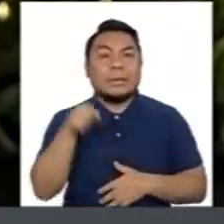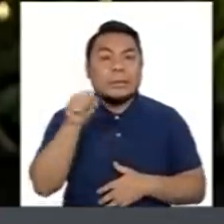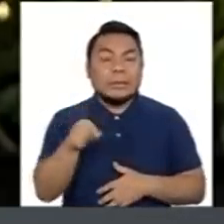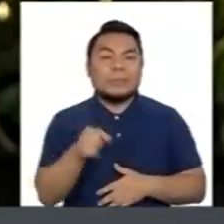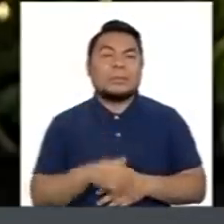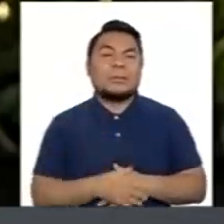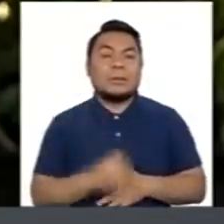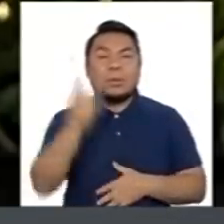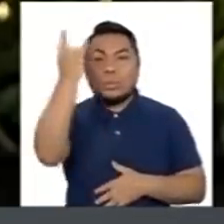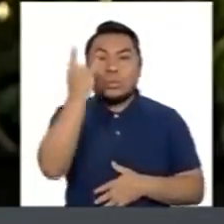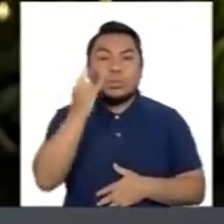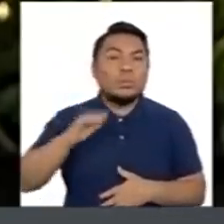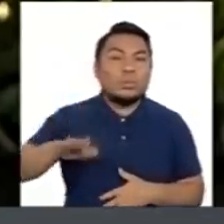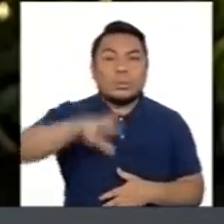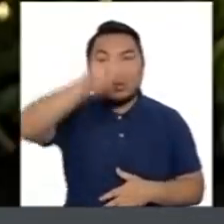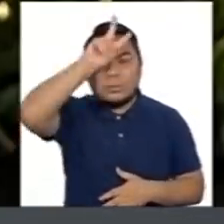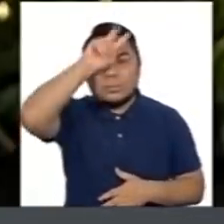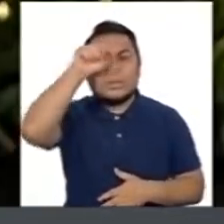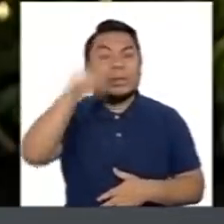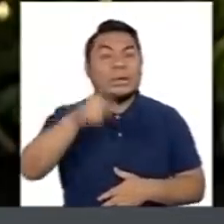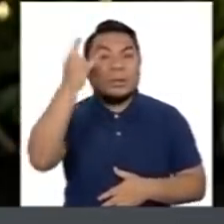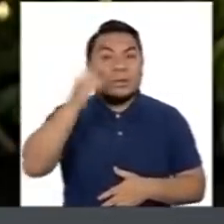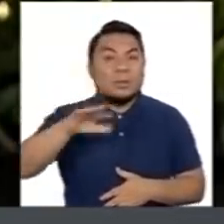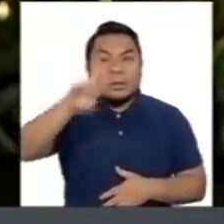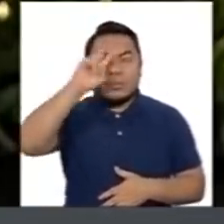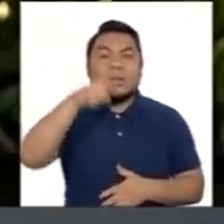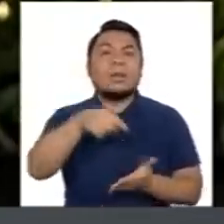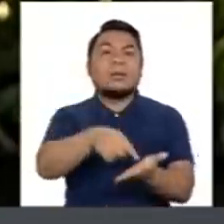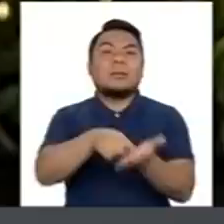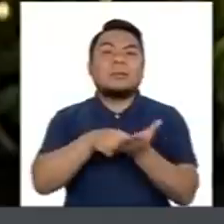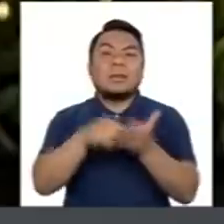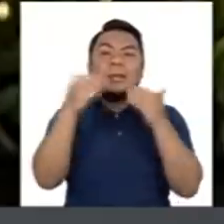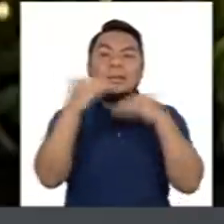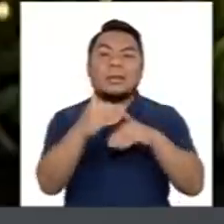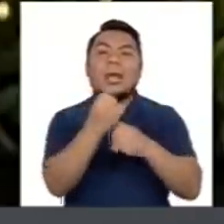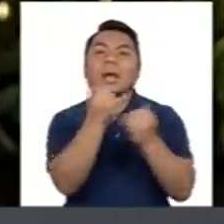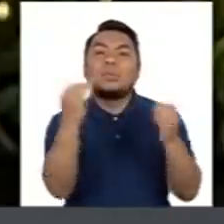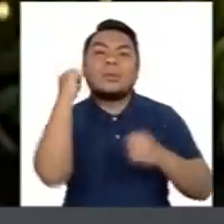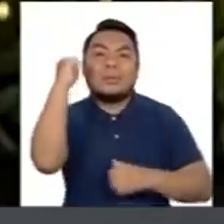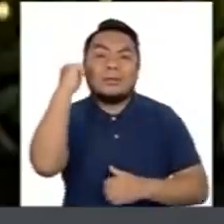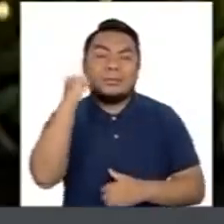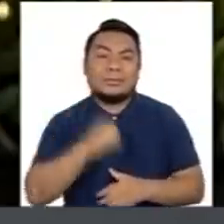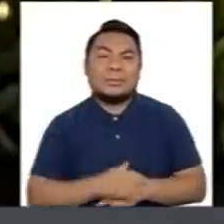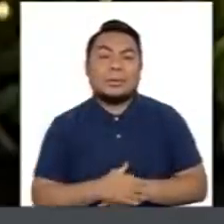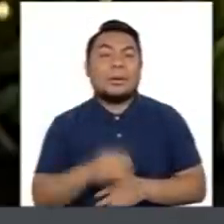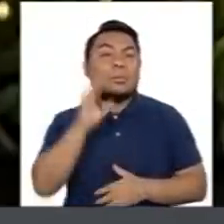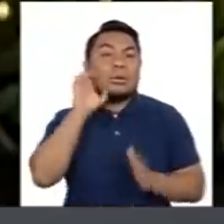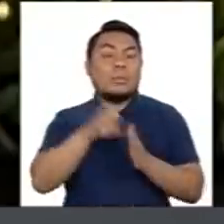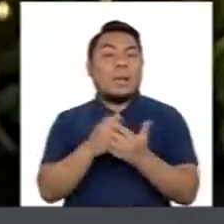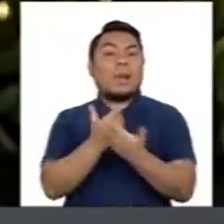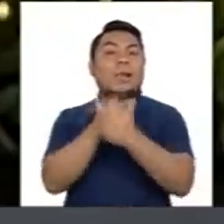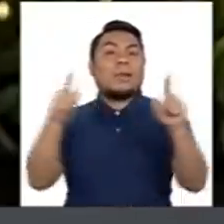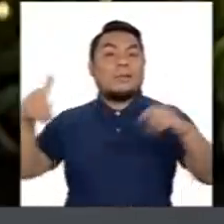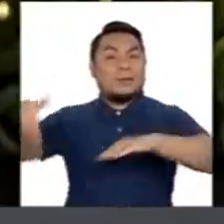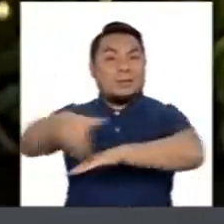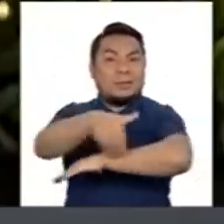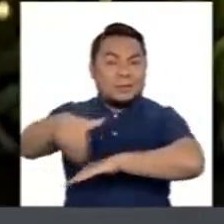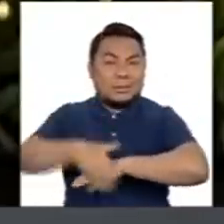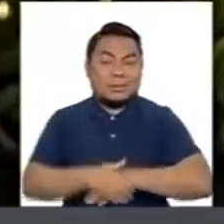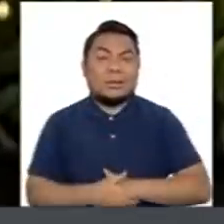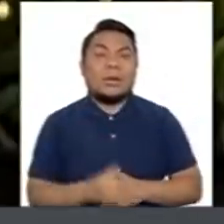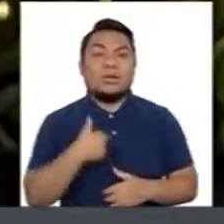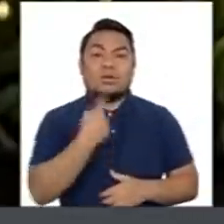Estas provienen del estado de emergencia, y el estado de emergencia restringe o limita ciertos derechos. La libertad de circulación o de tránsito, la